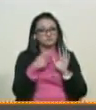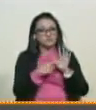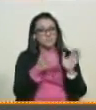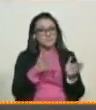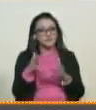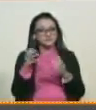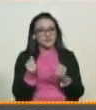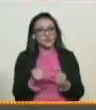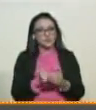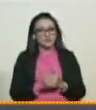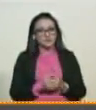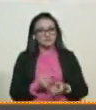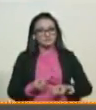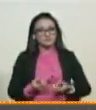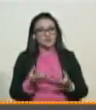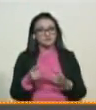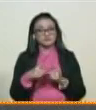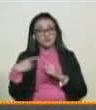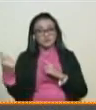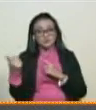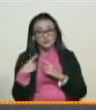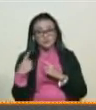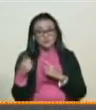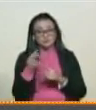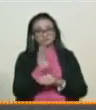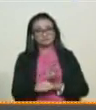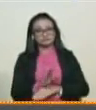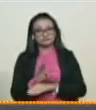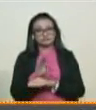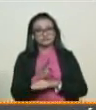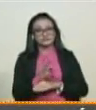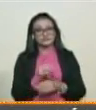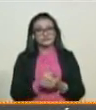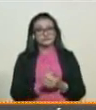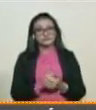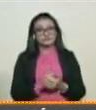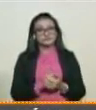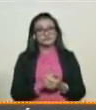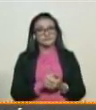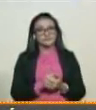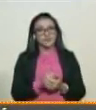de seguridad que va a garantizar el traslado y el resguardo de las piezas,